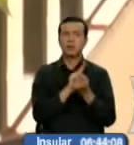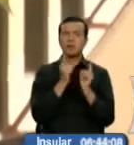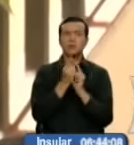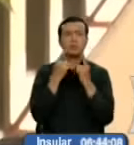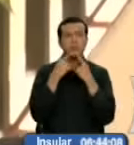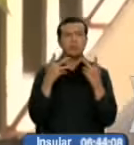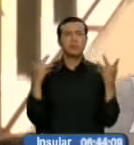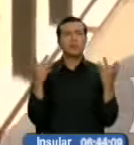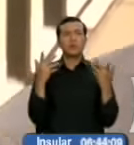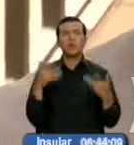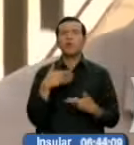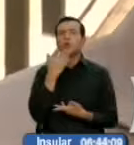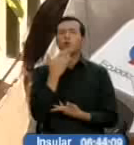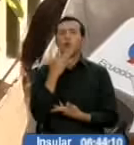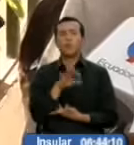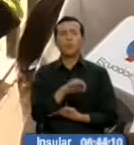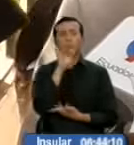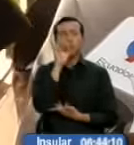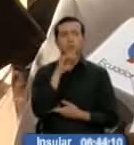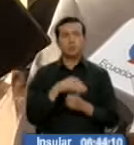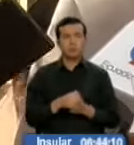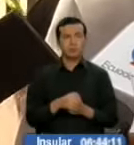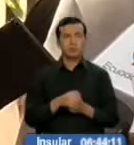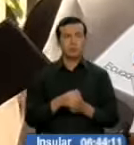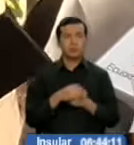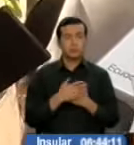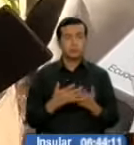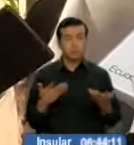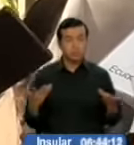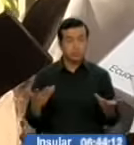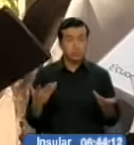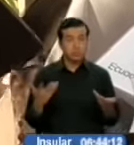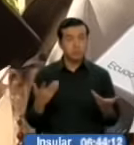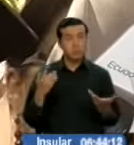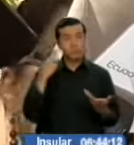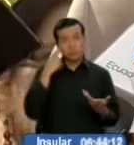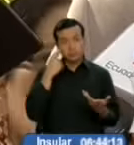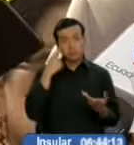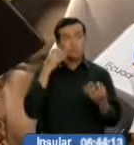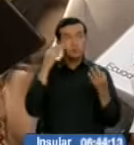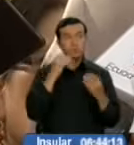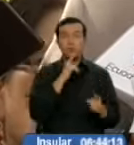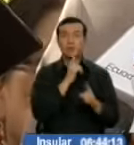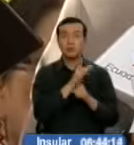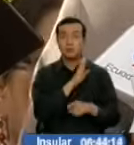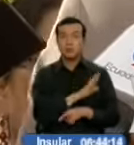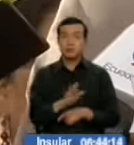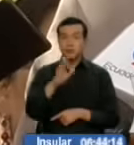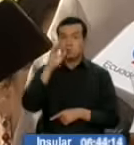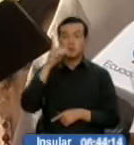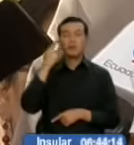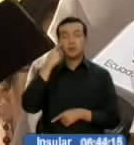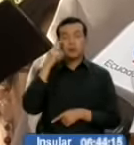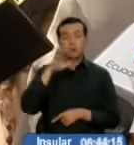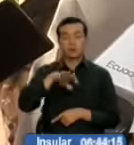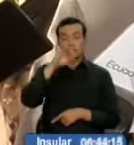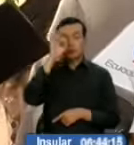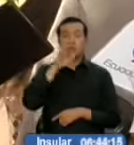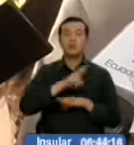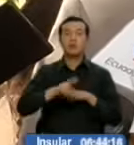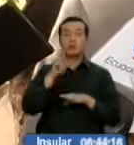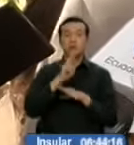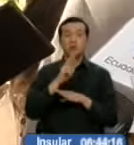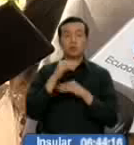se determinó el mecanismo de elección. Y que esta consulta definitivamente sea el mecanismo para que la designación final del rector